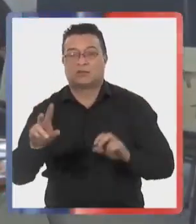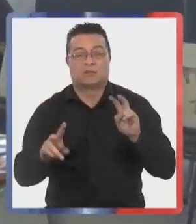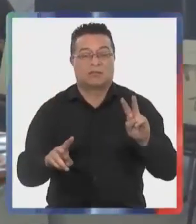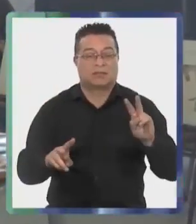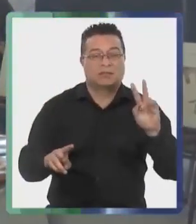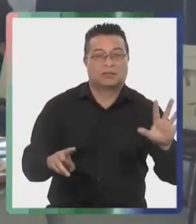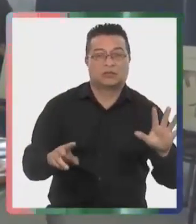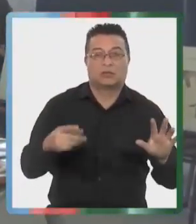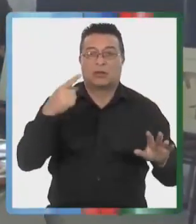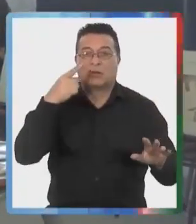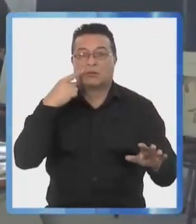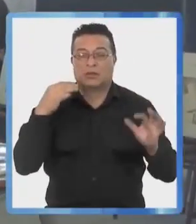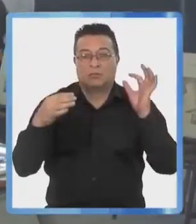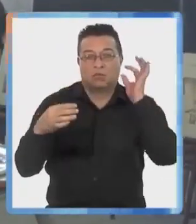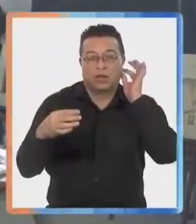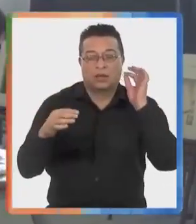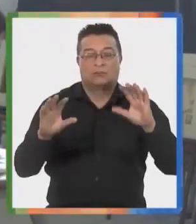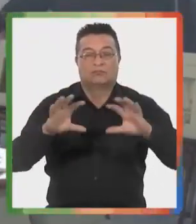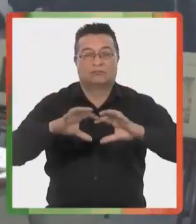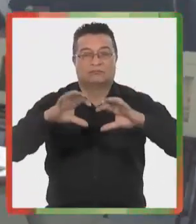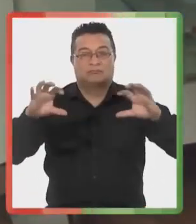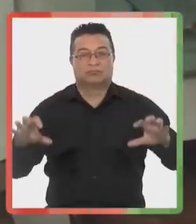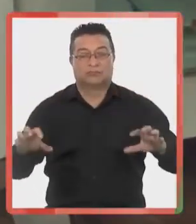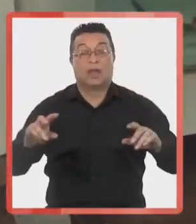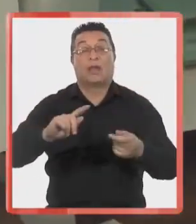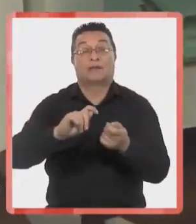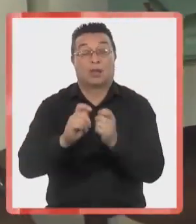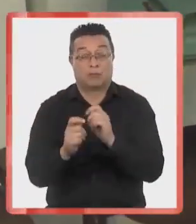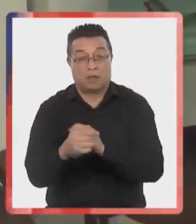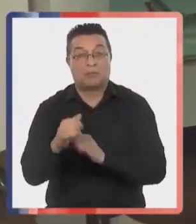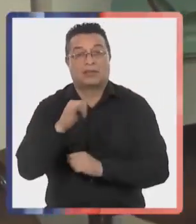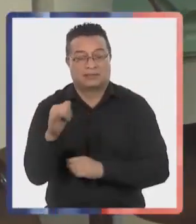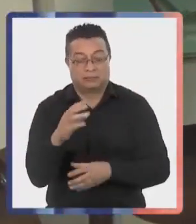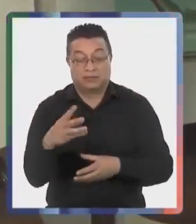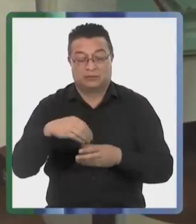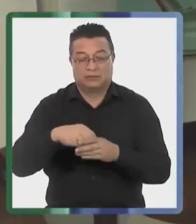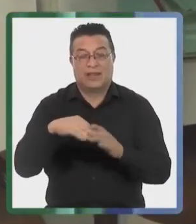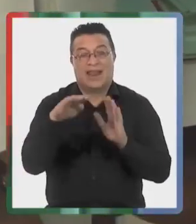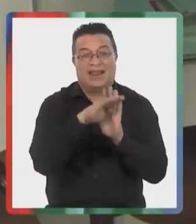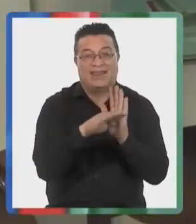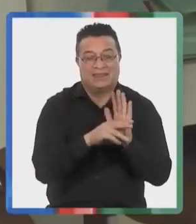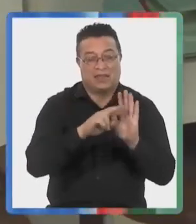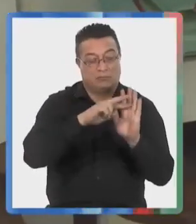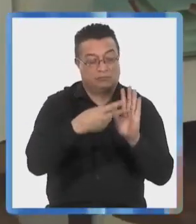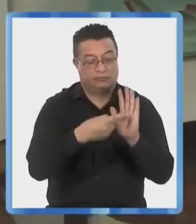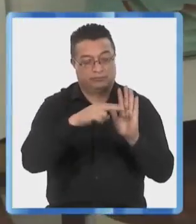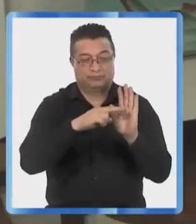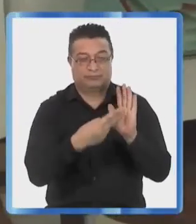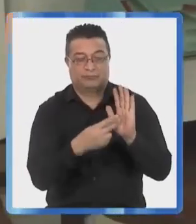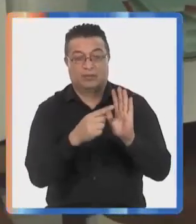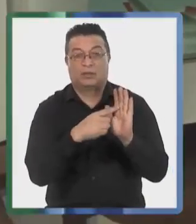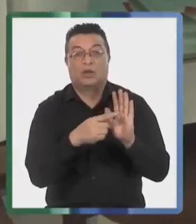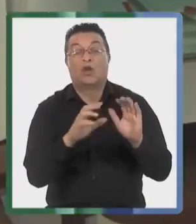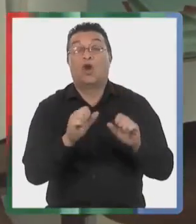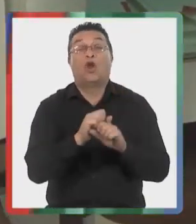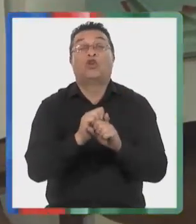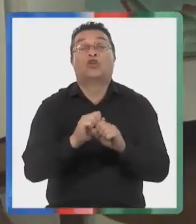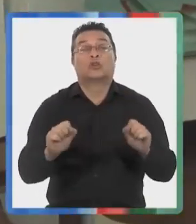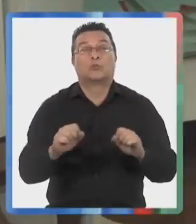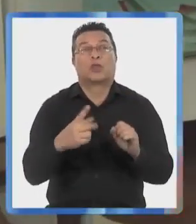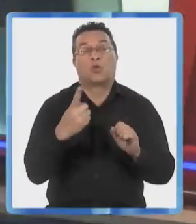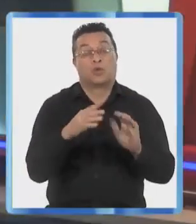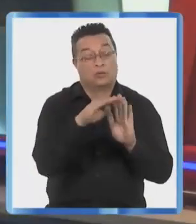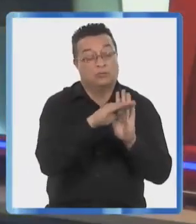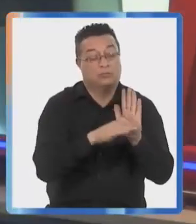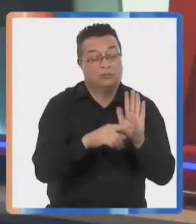sea 25 hombres, 25 mujeres. Los cambios se producen siempre al interior de una lista, ¿ya? O sea, no es posible